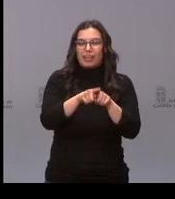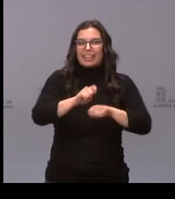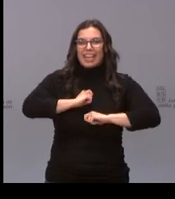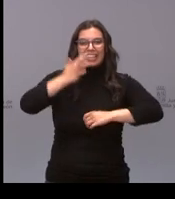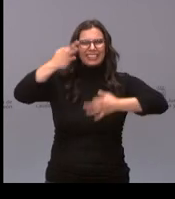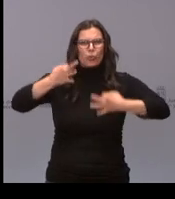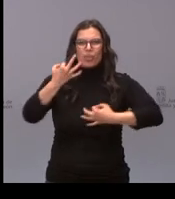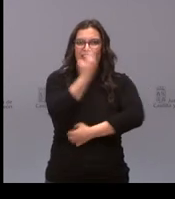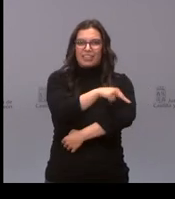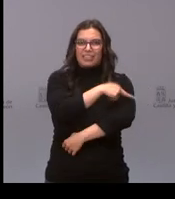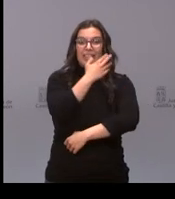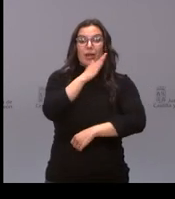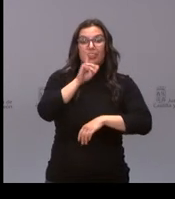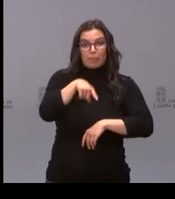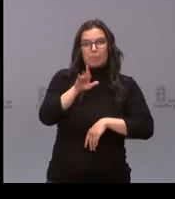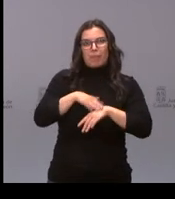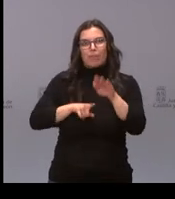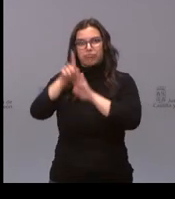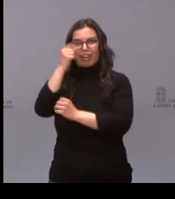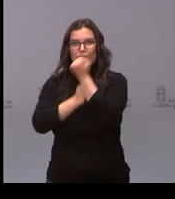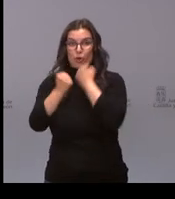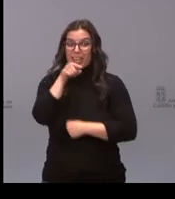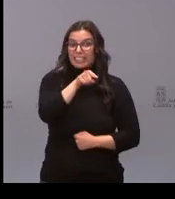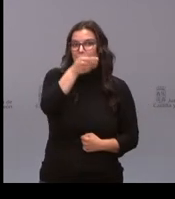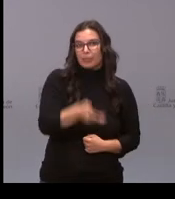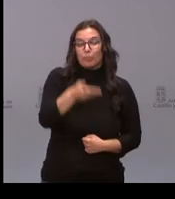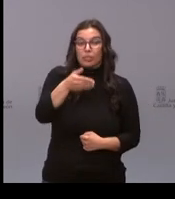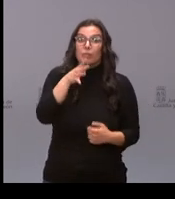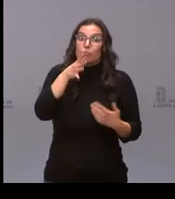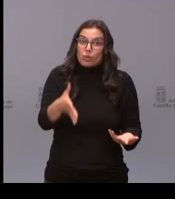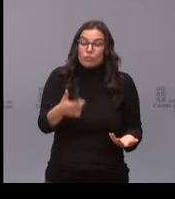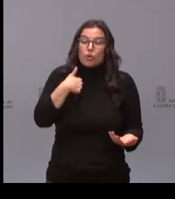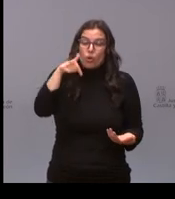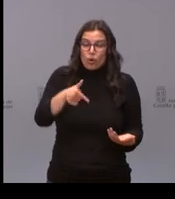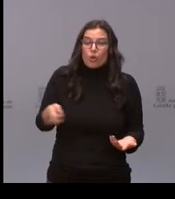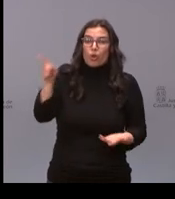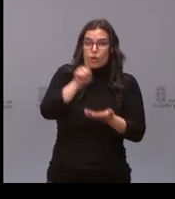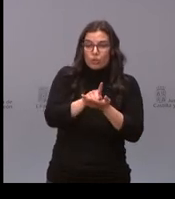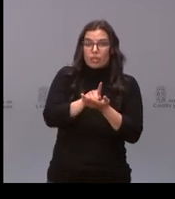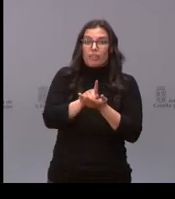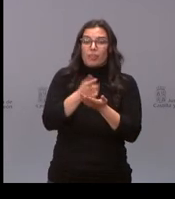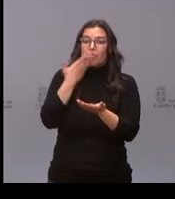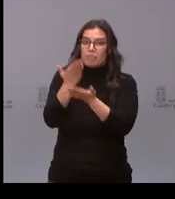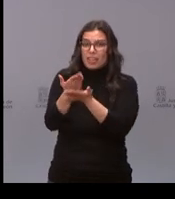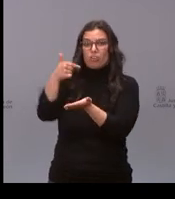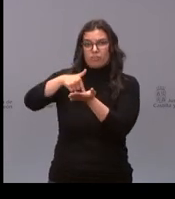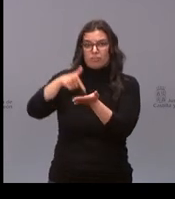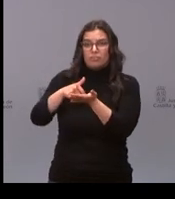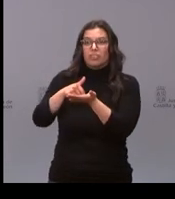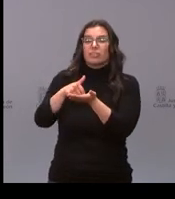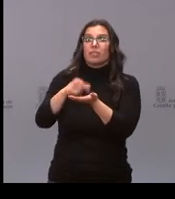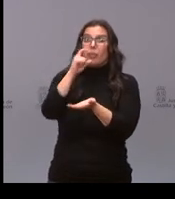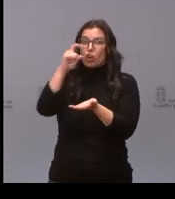que permite la recuperación económica. Esa es la clave y por eso hoy, una vez más, vuelvo a reivindicar más